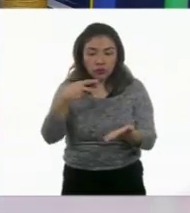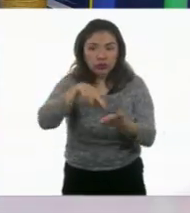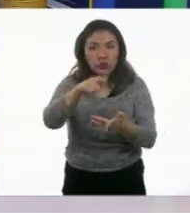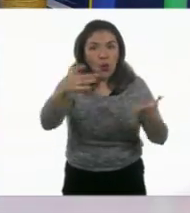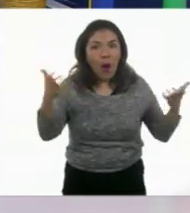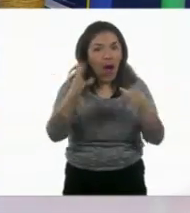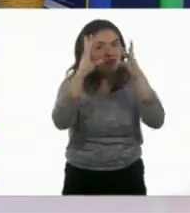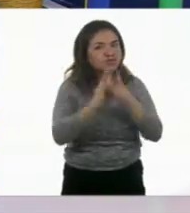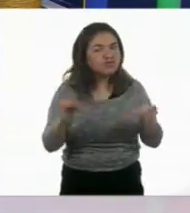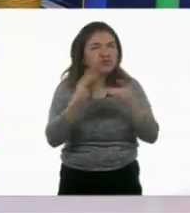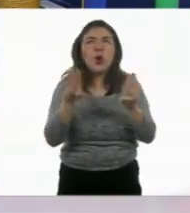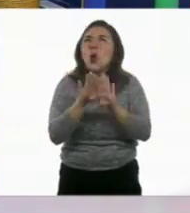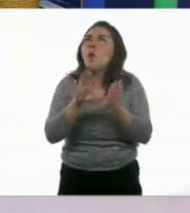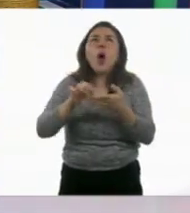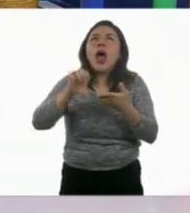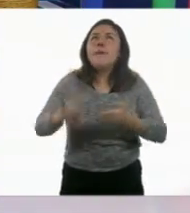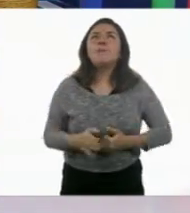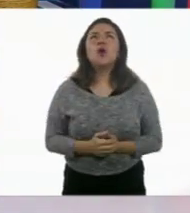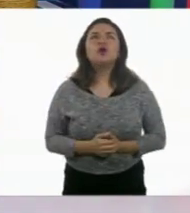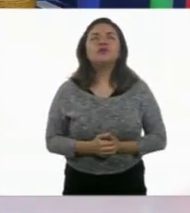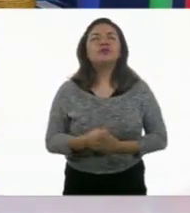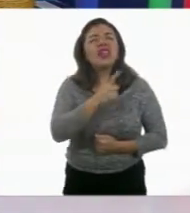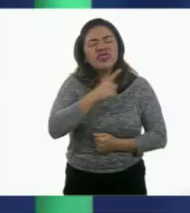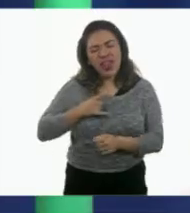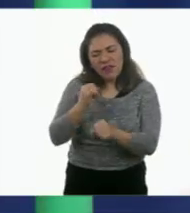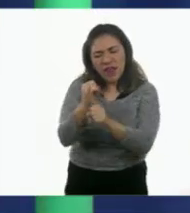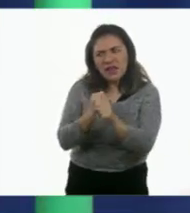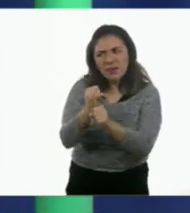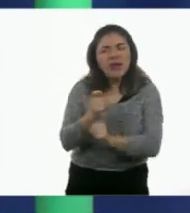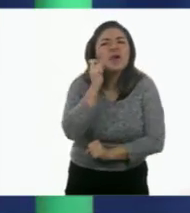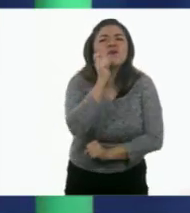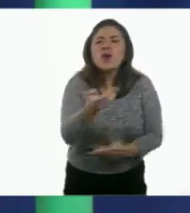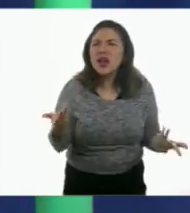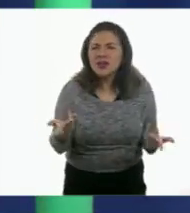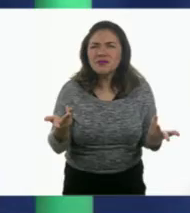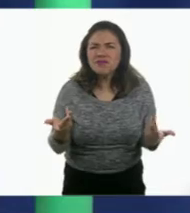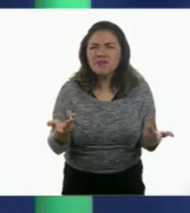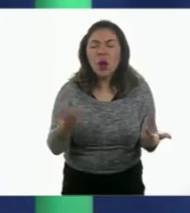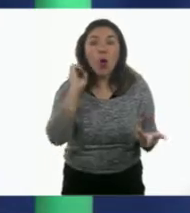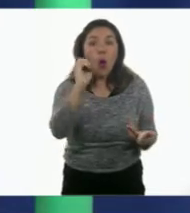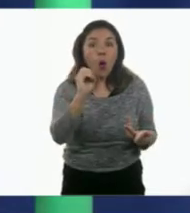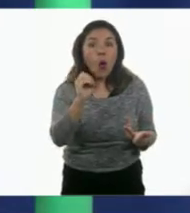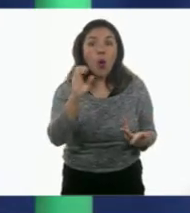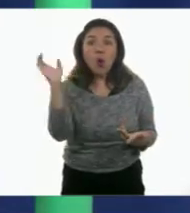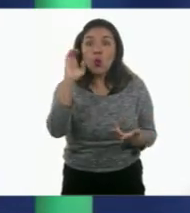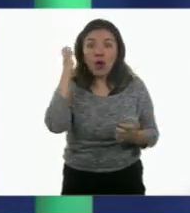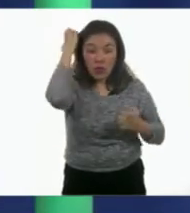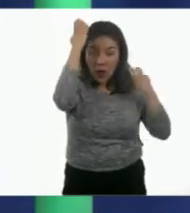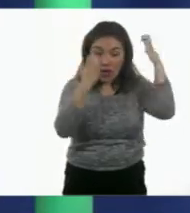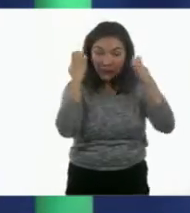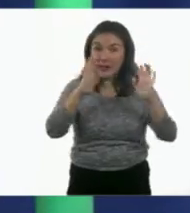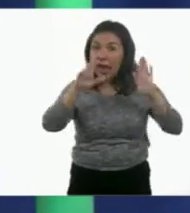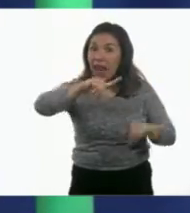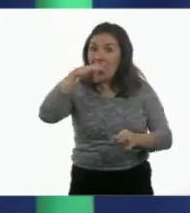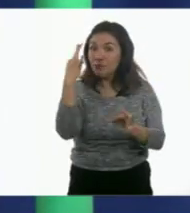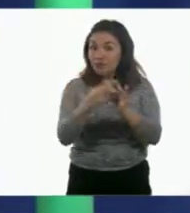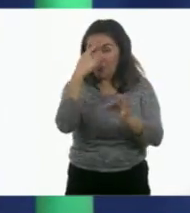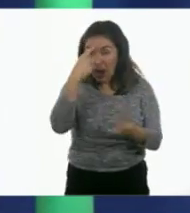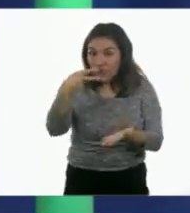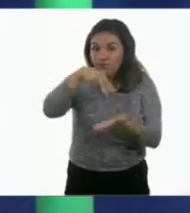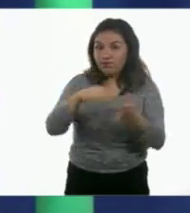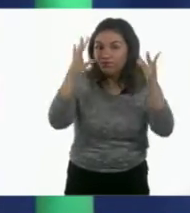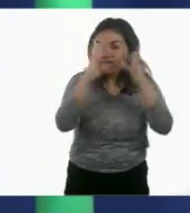realizarías, como ¿qué debes investigar? Sí, bueno. ¿Cuándo podré estar listo para exponer?